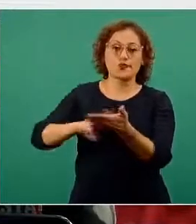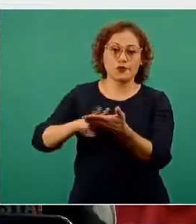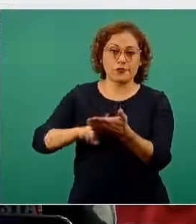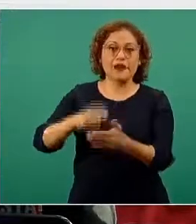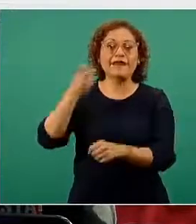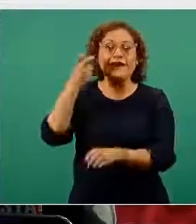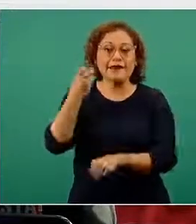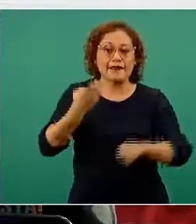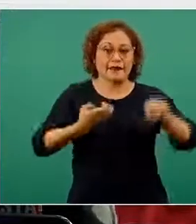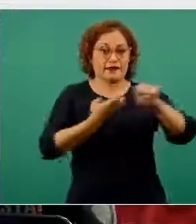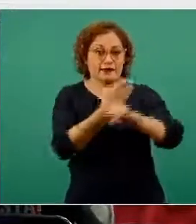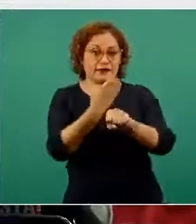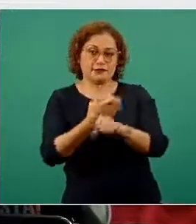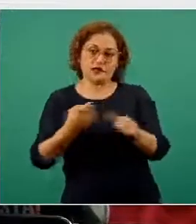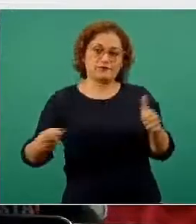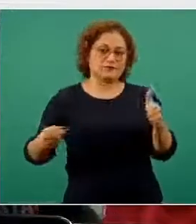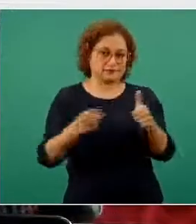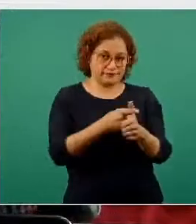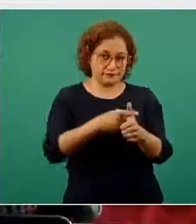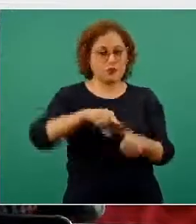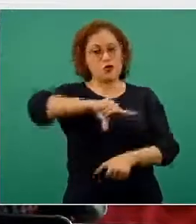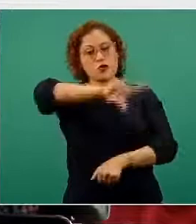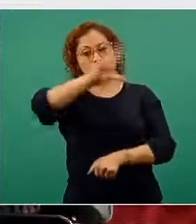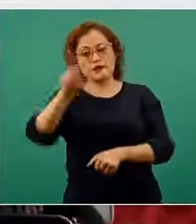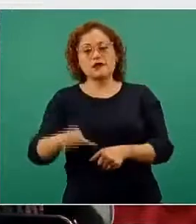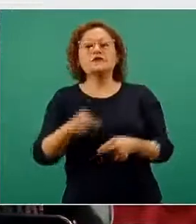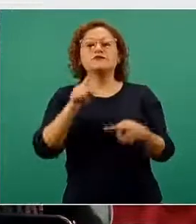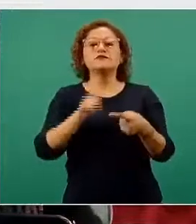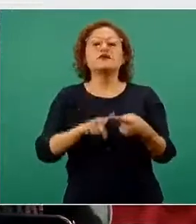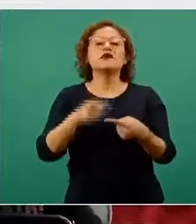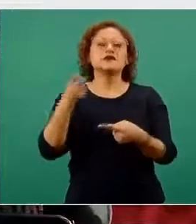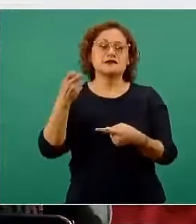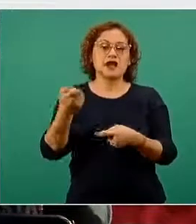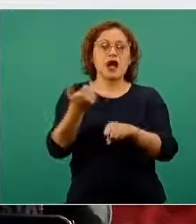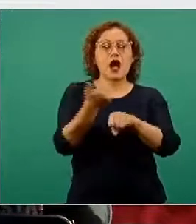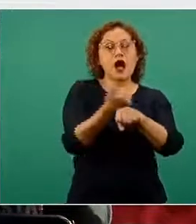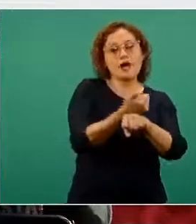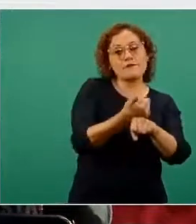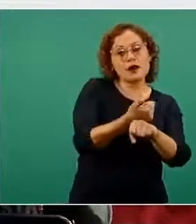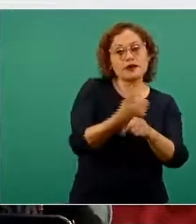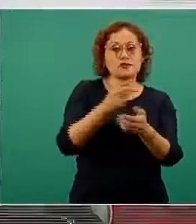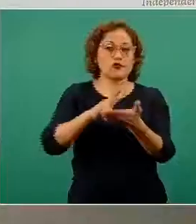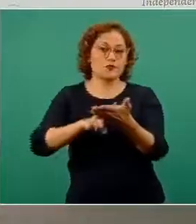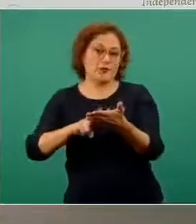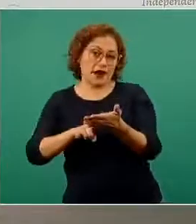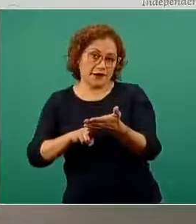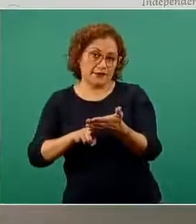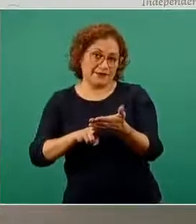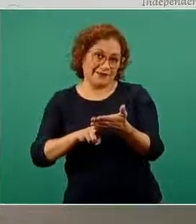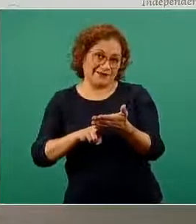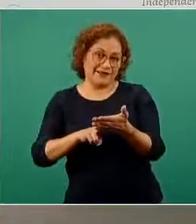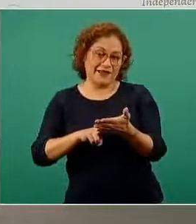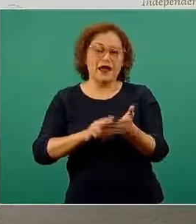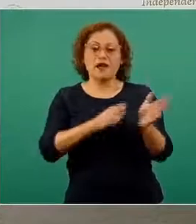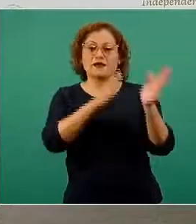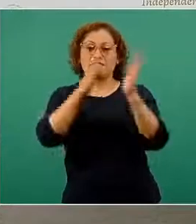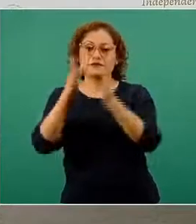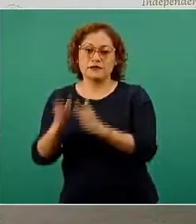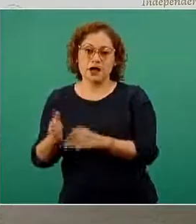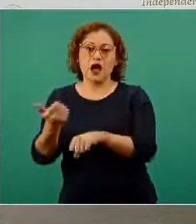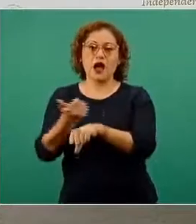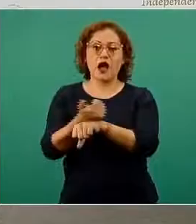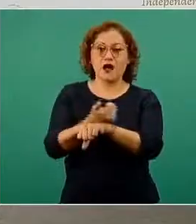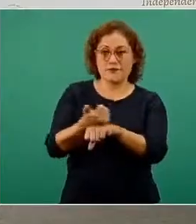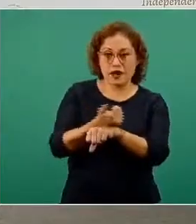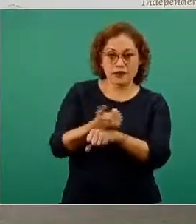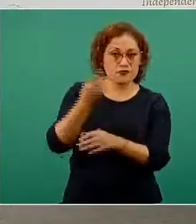habrá otras que tengan un amarillo y 2 verdes. Luego habrá otras que tengan 2 amarillos y un verde, luego habrá las que solo han